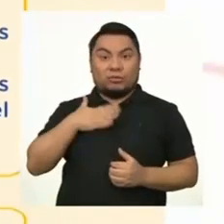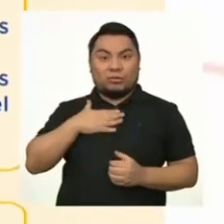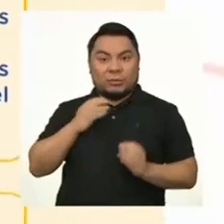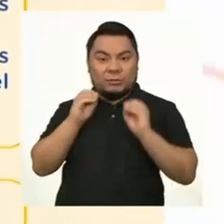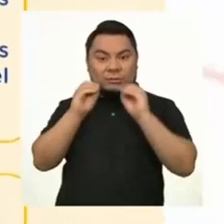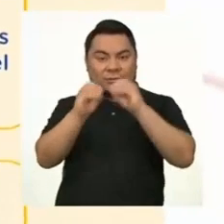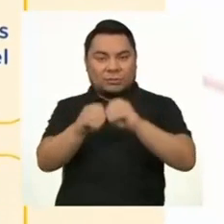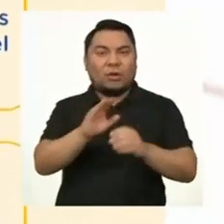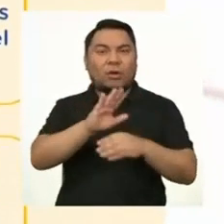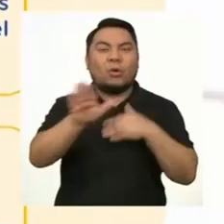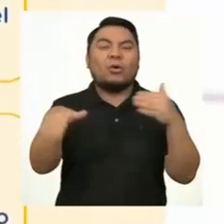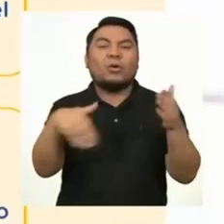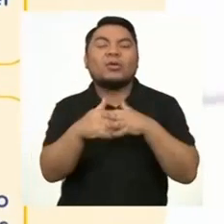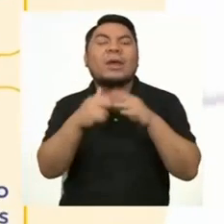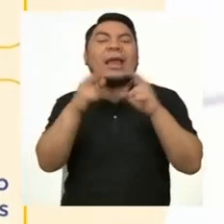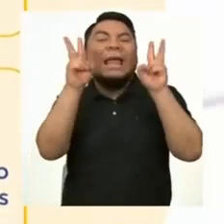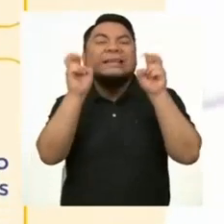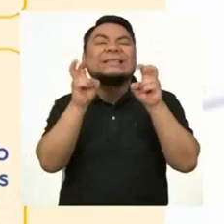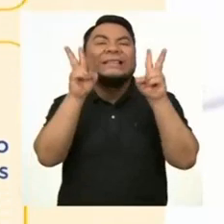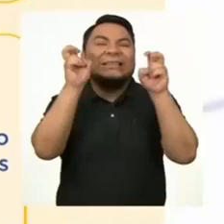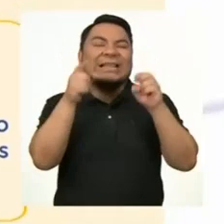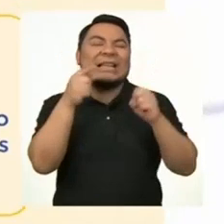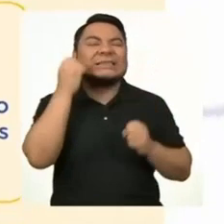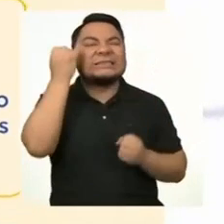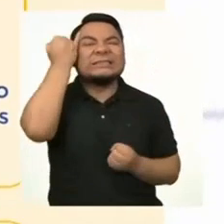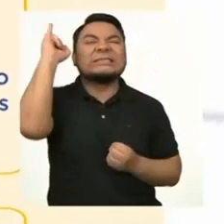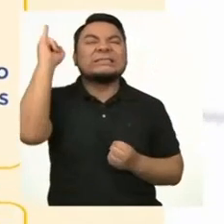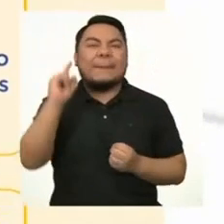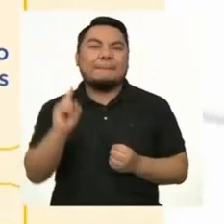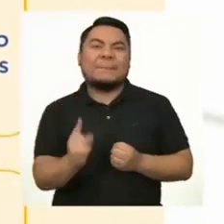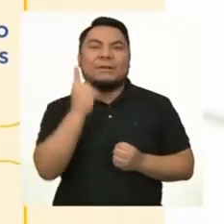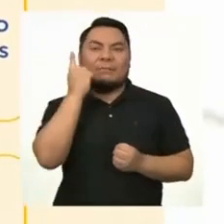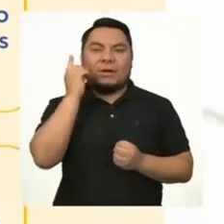aparecen todos los subtemas e ideas principales.